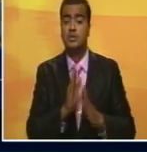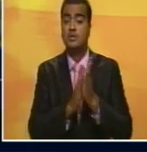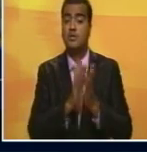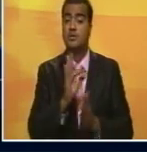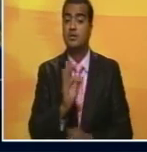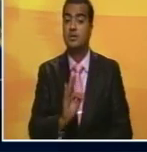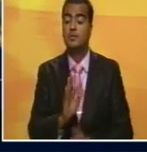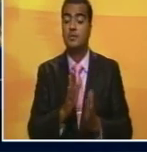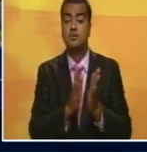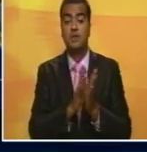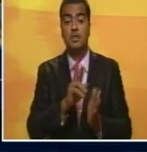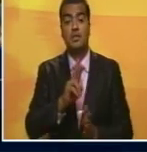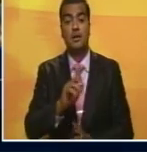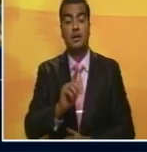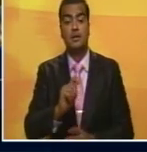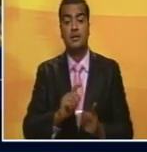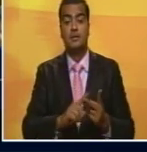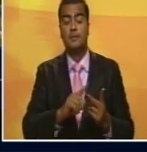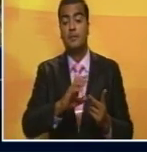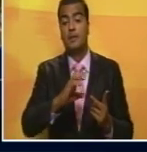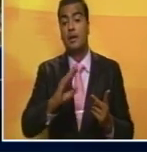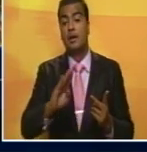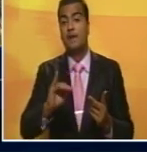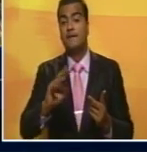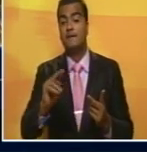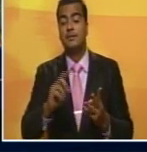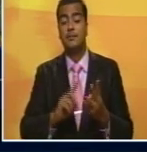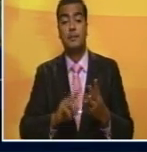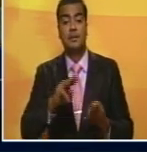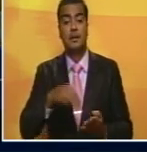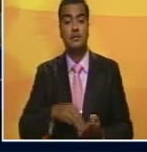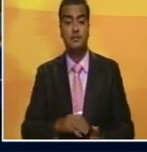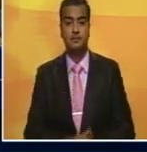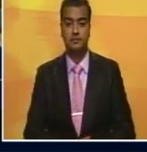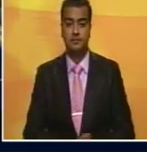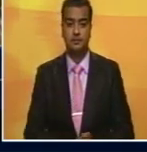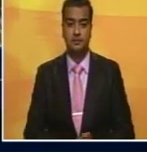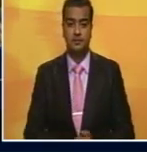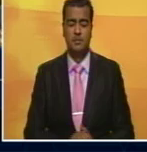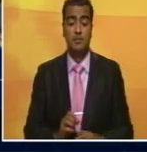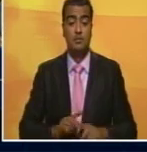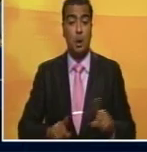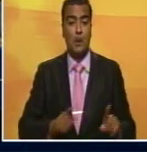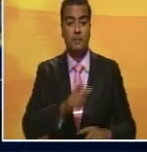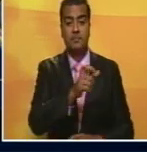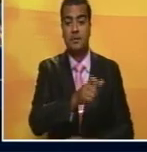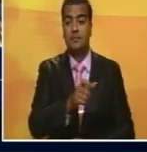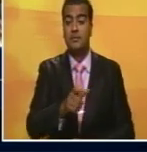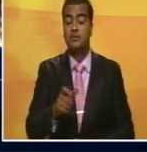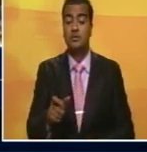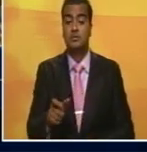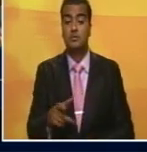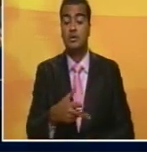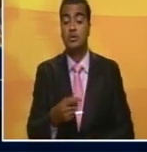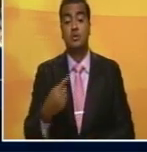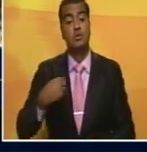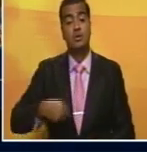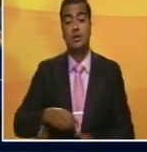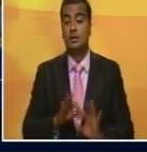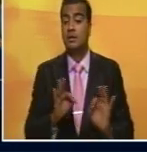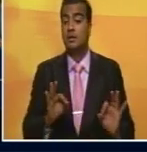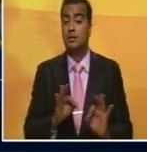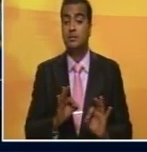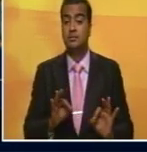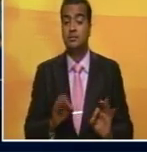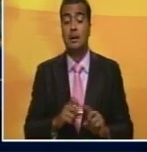Francisco, Santa Rita, Cabima y Miranda. Sin embargo, las víctimas no poseen antecedentes